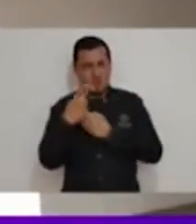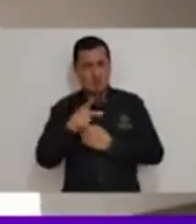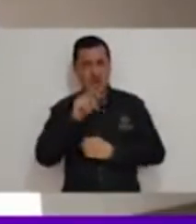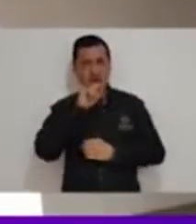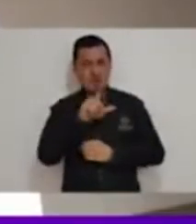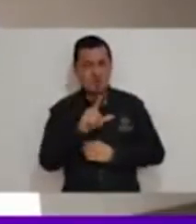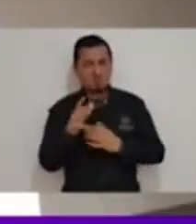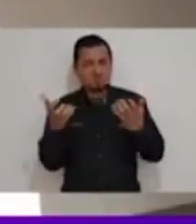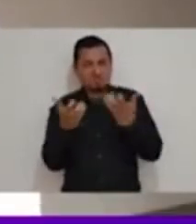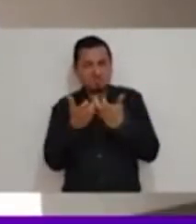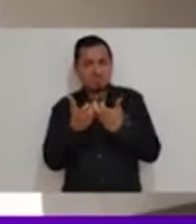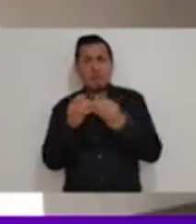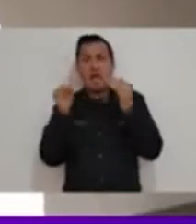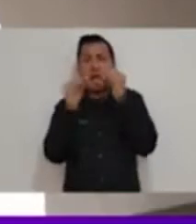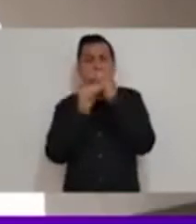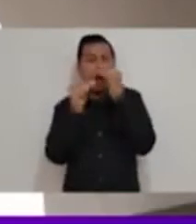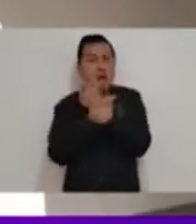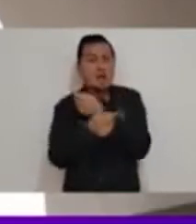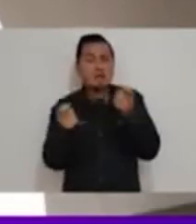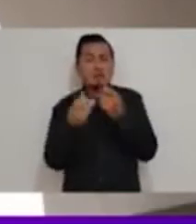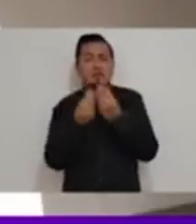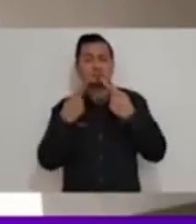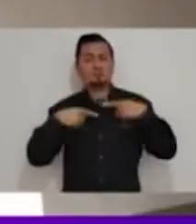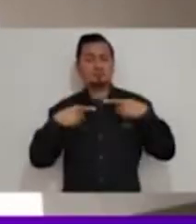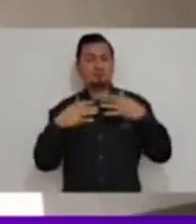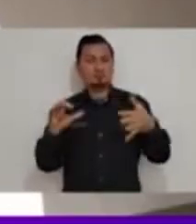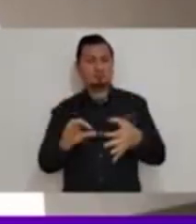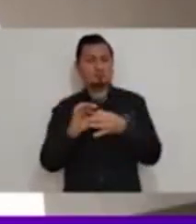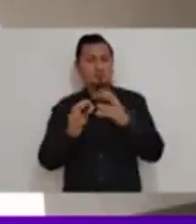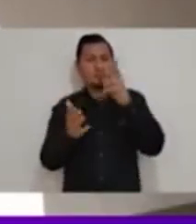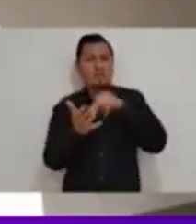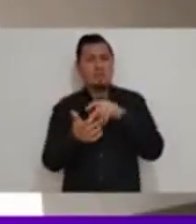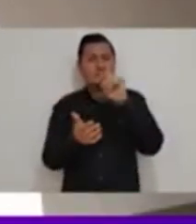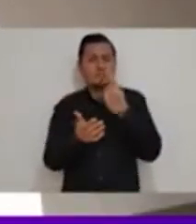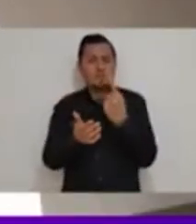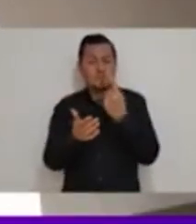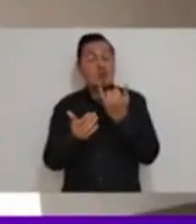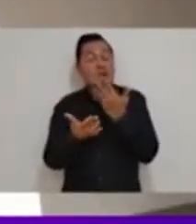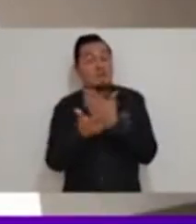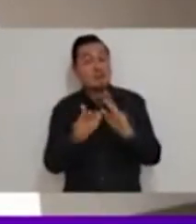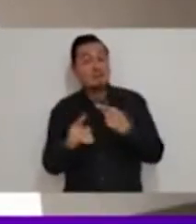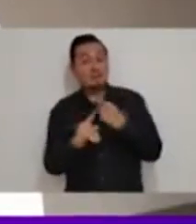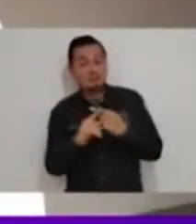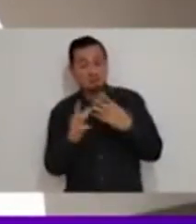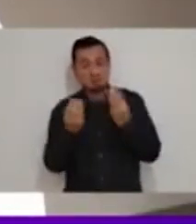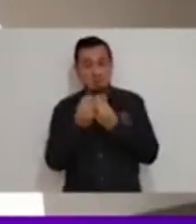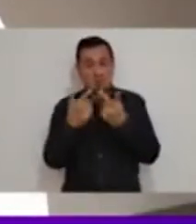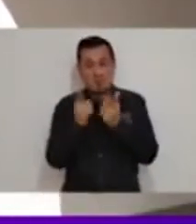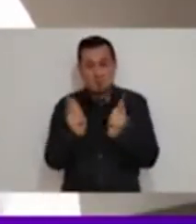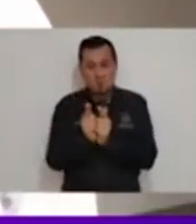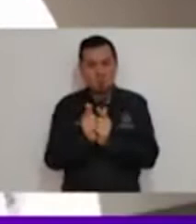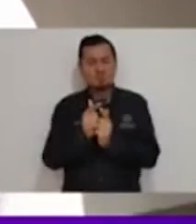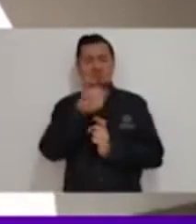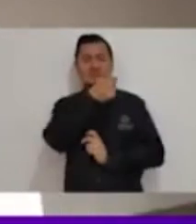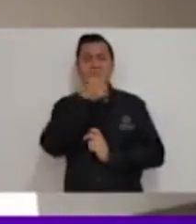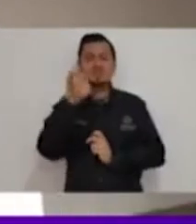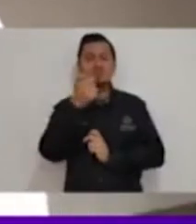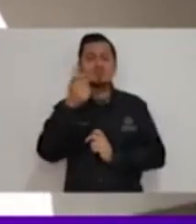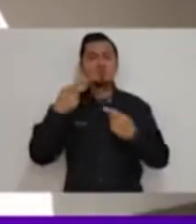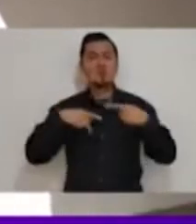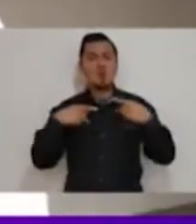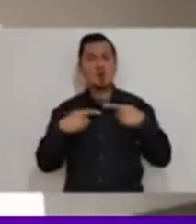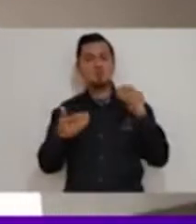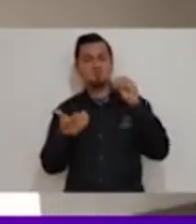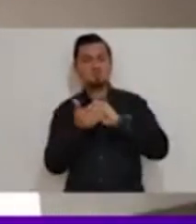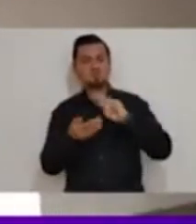en el estado tendrán acceso gratuito a jalisco talent land digital 2021 además a este grupo se le sumarán 600